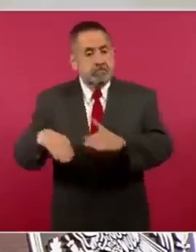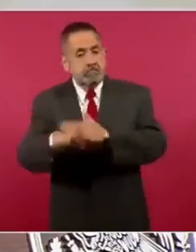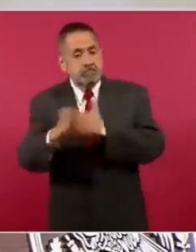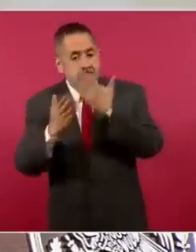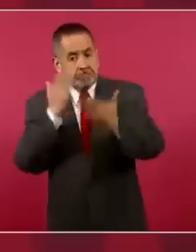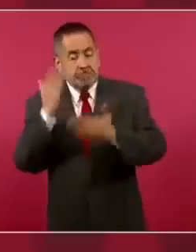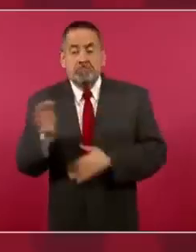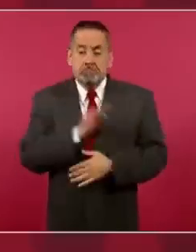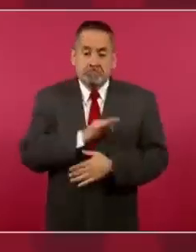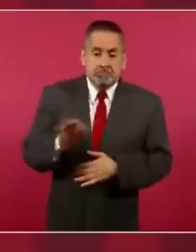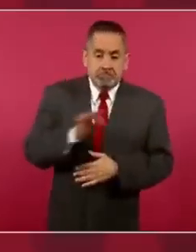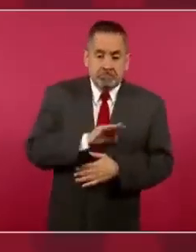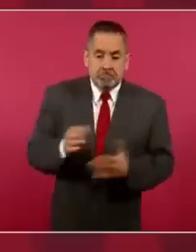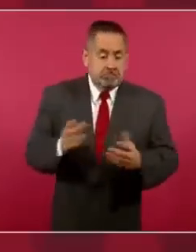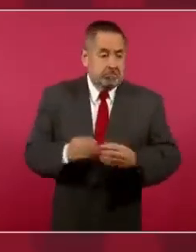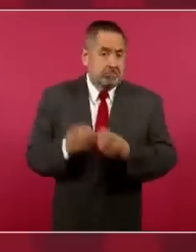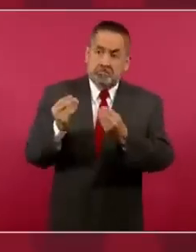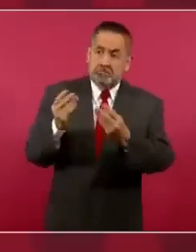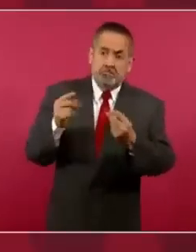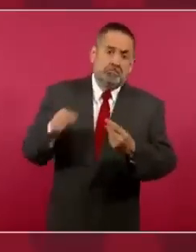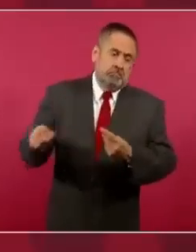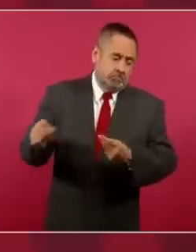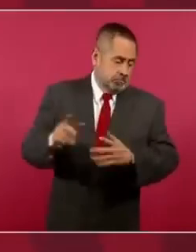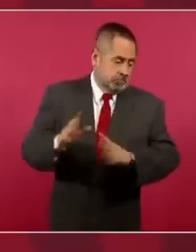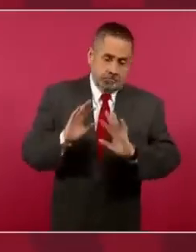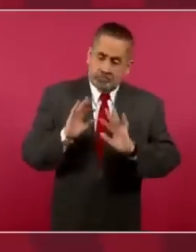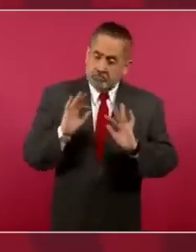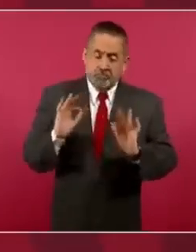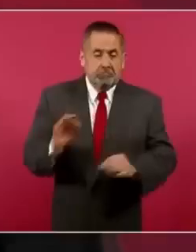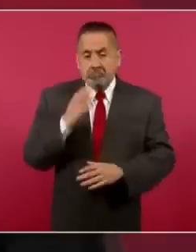y hay muchos casos